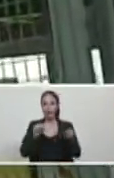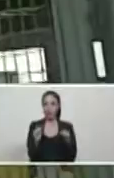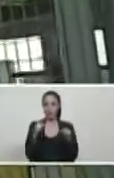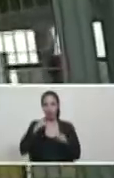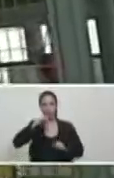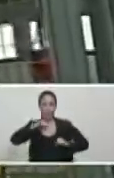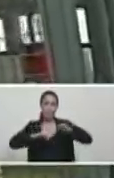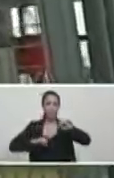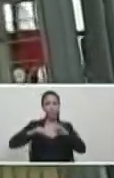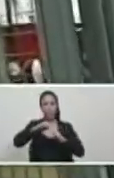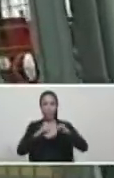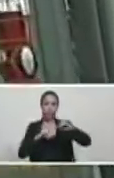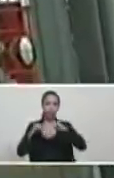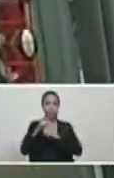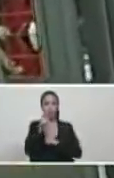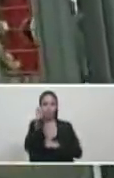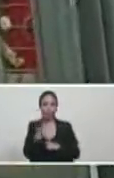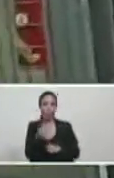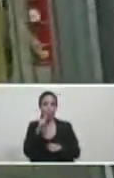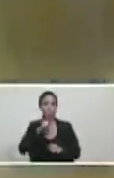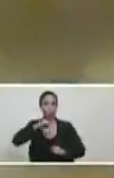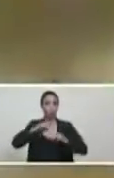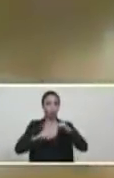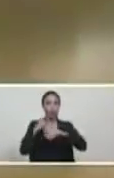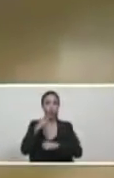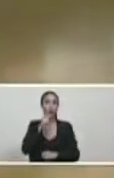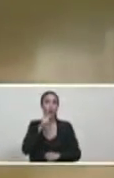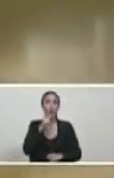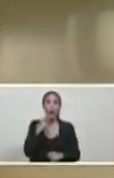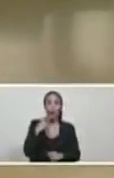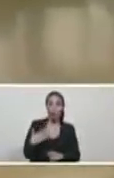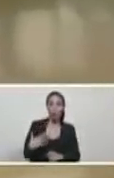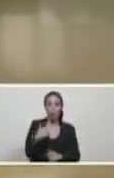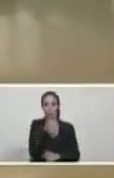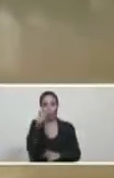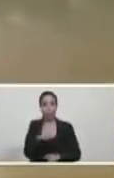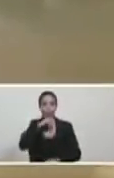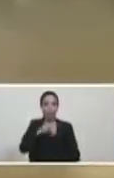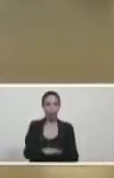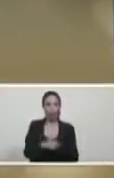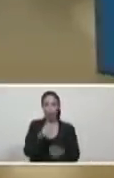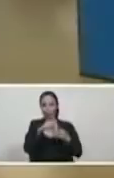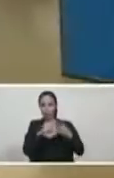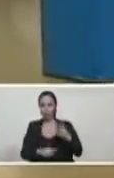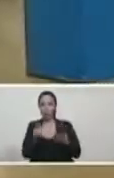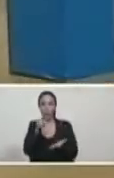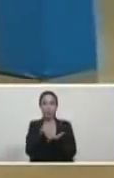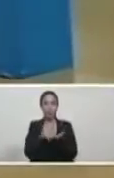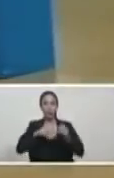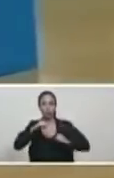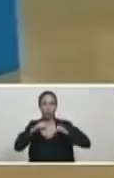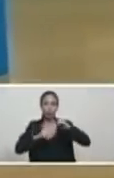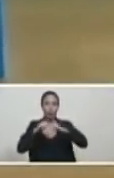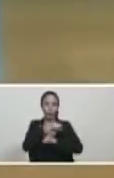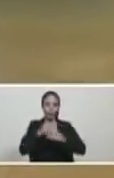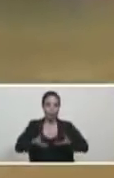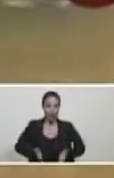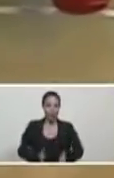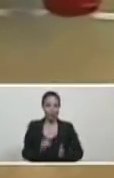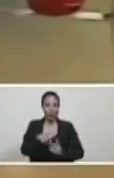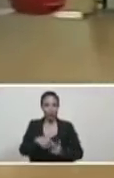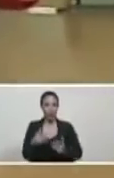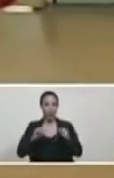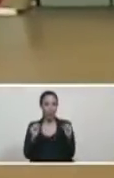boxeadores como José Bolivita, como Joel Pinol, como Edwin Valero, como Albert Ramírez, grandes